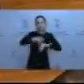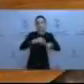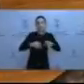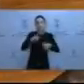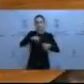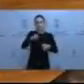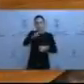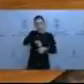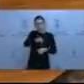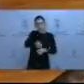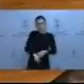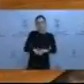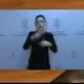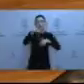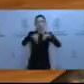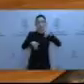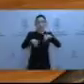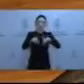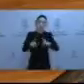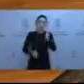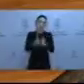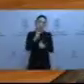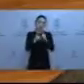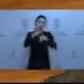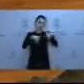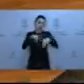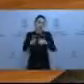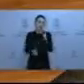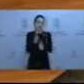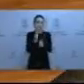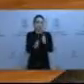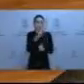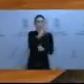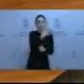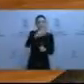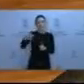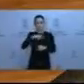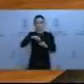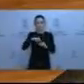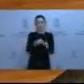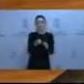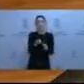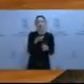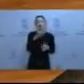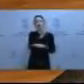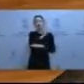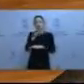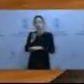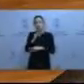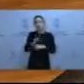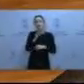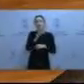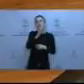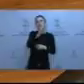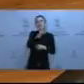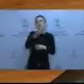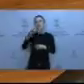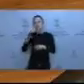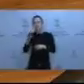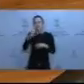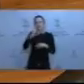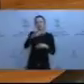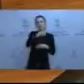oposiciones con 546 plazas de secundaria y formación profesional. Son 128 de promoción interna y